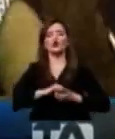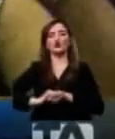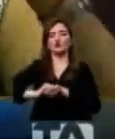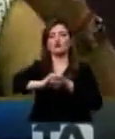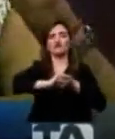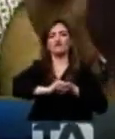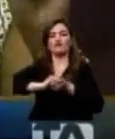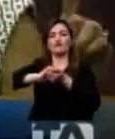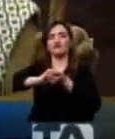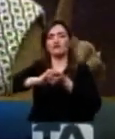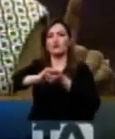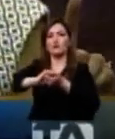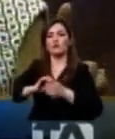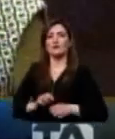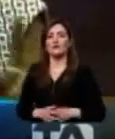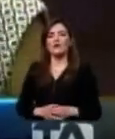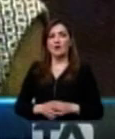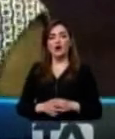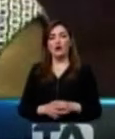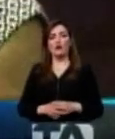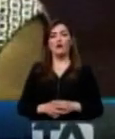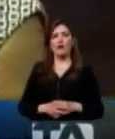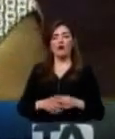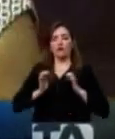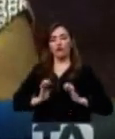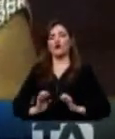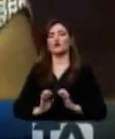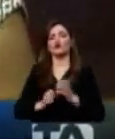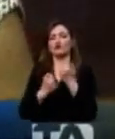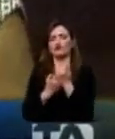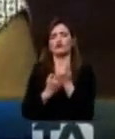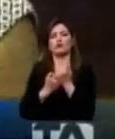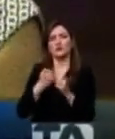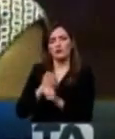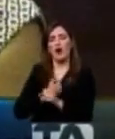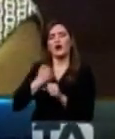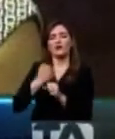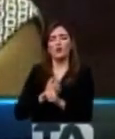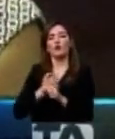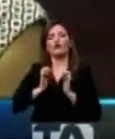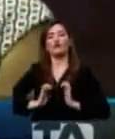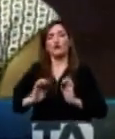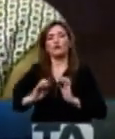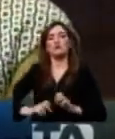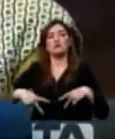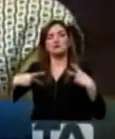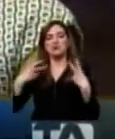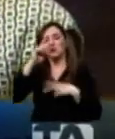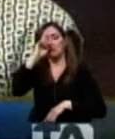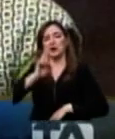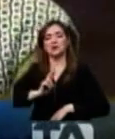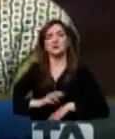todo el desprendimiento esfuerzo por procurarse todos los días además una vida digna